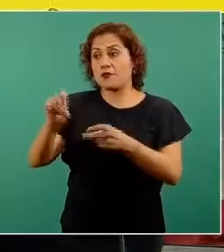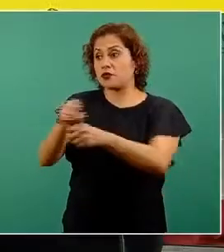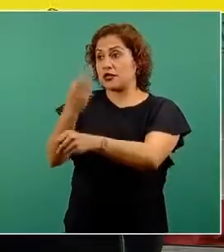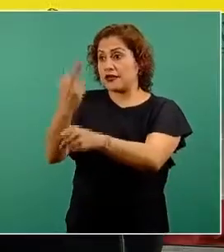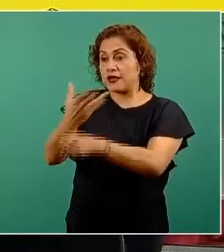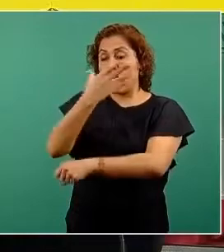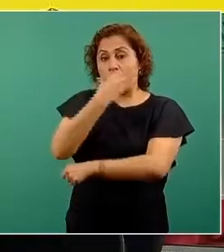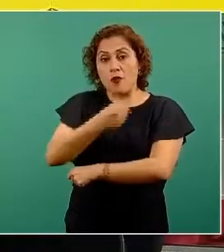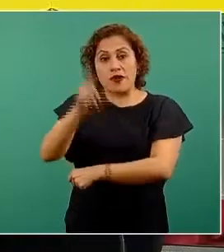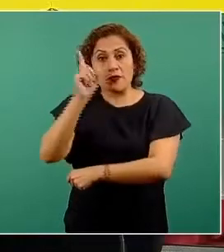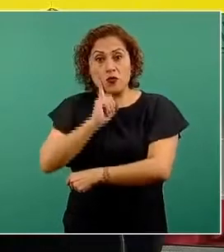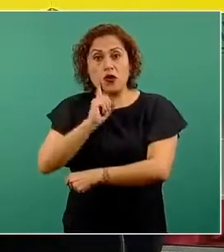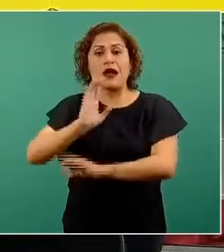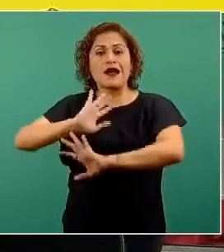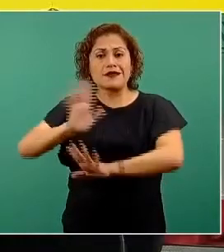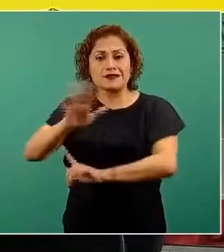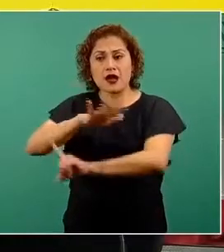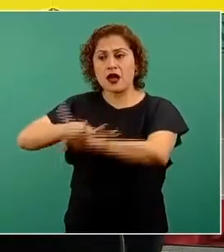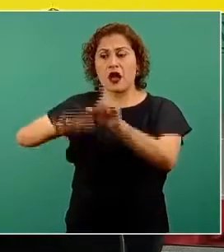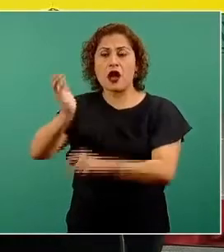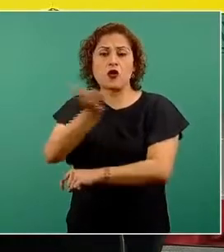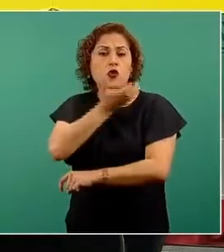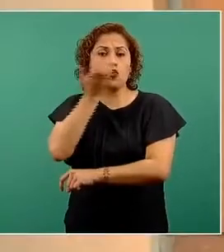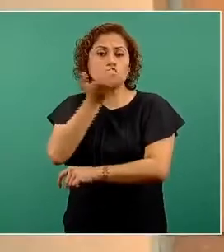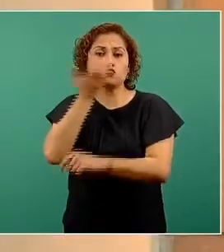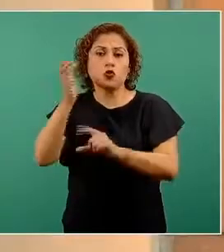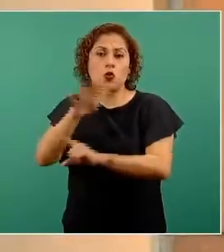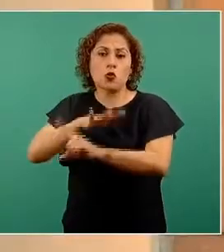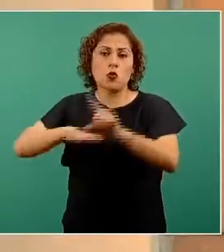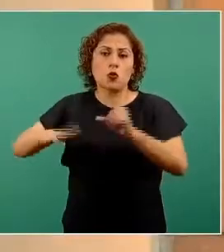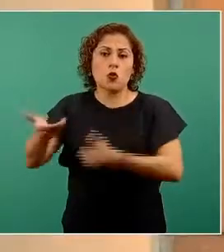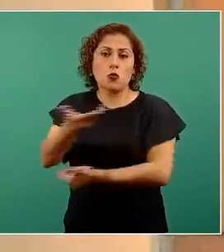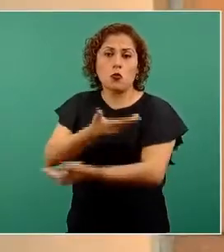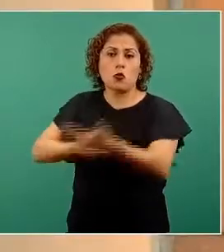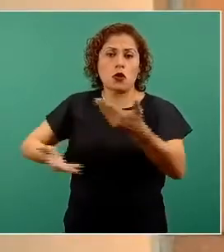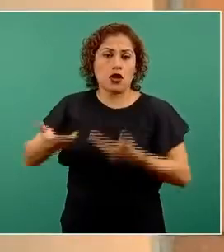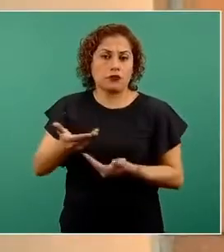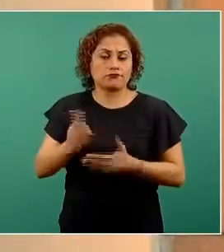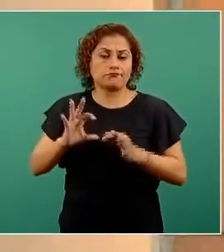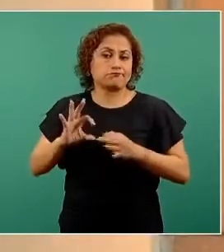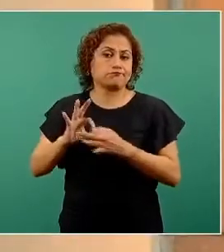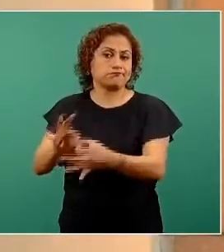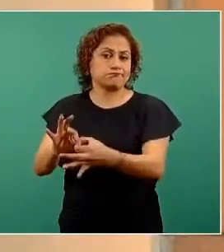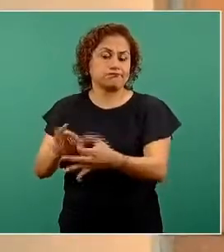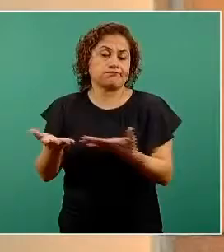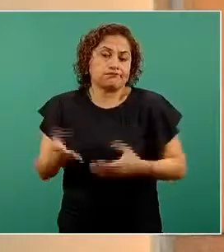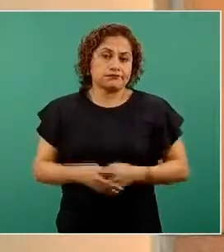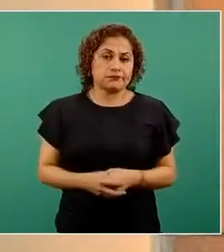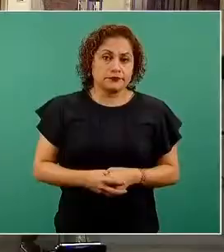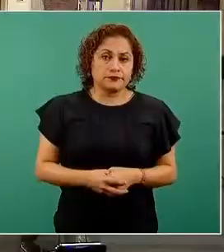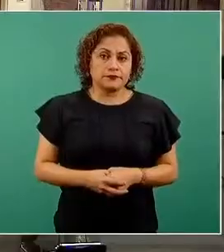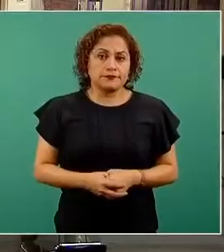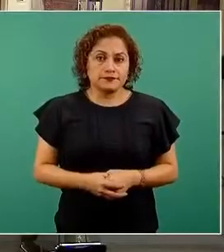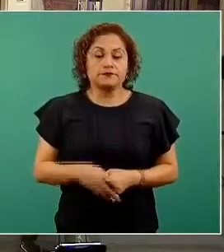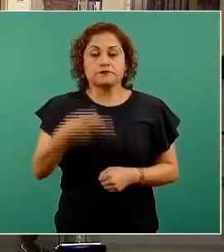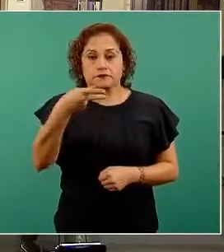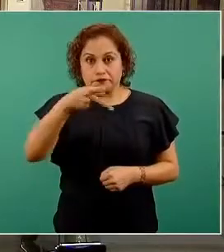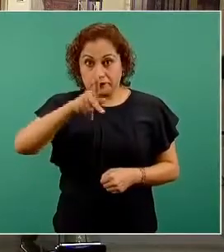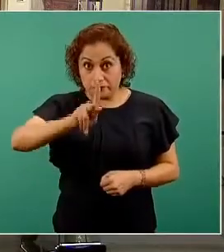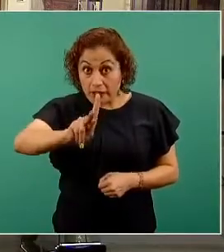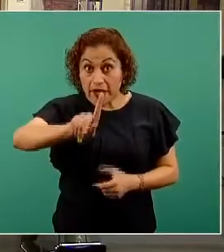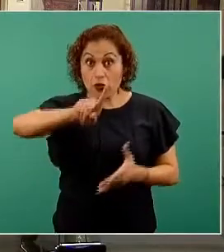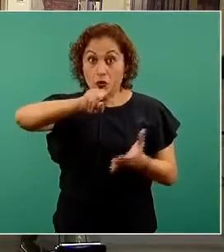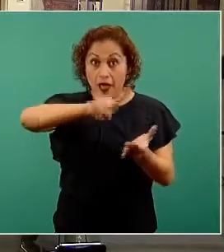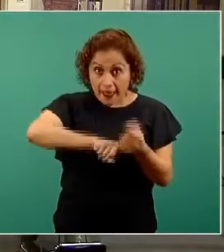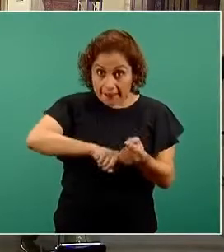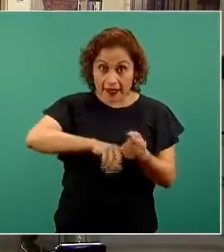secretarias, también formamos parte ya de un mismo sistema que está sincronizado. De todos modos, las medidas generales